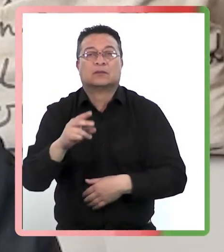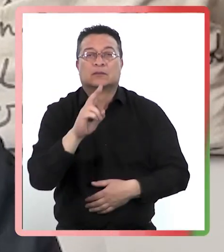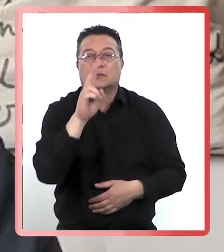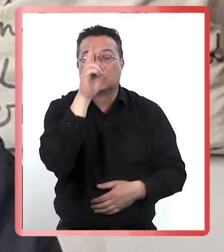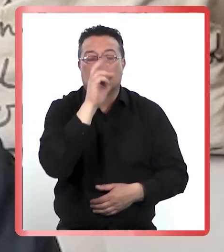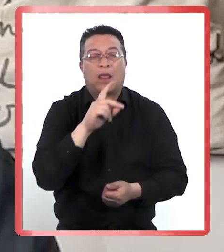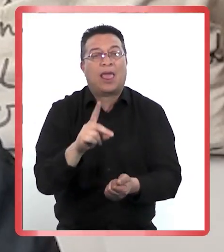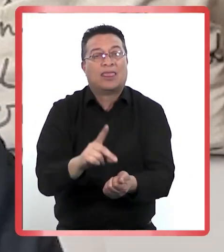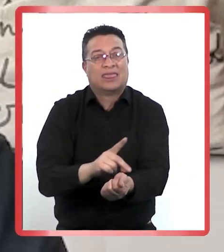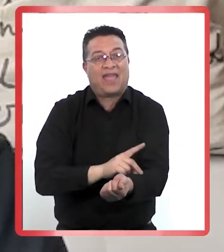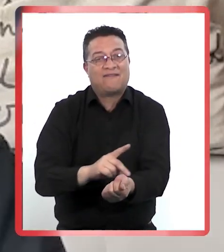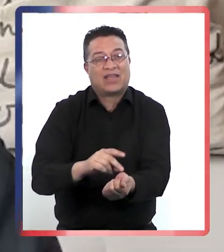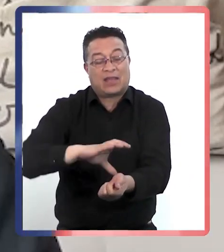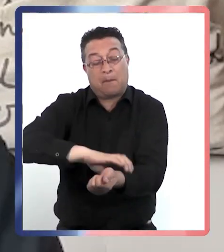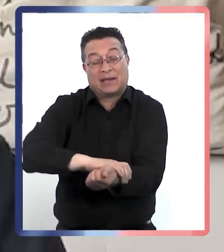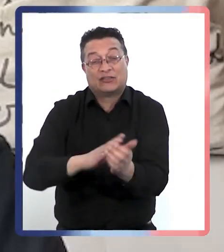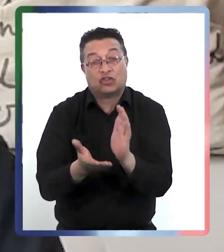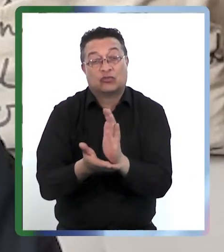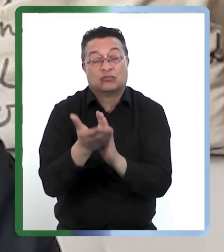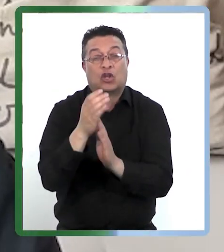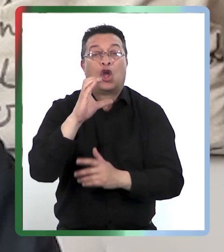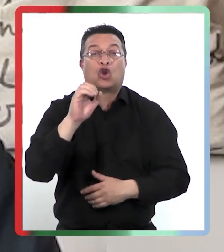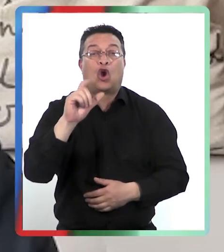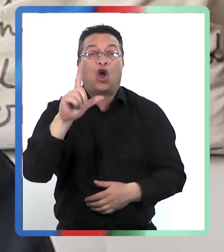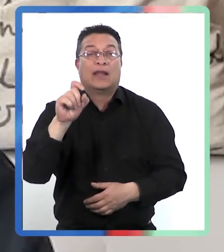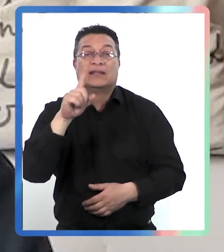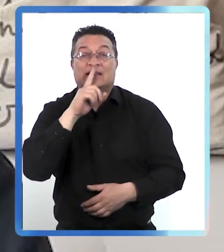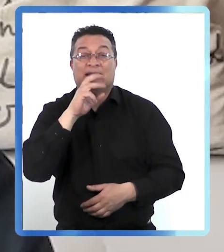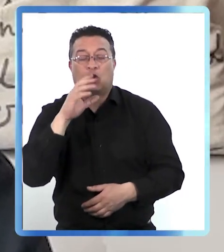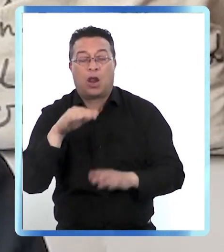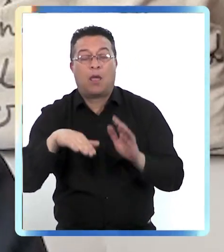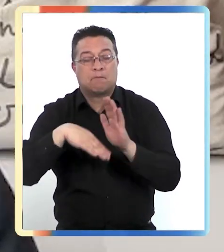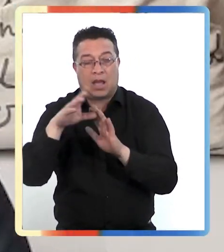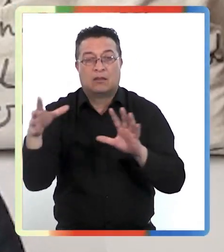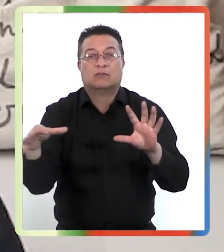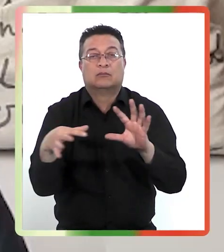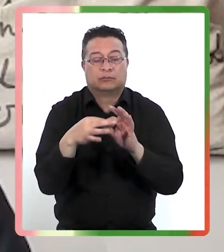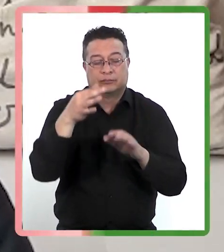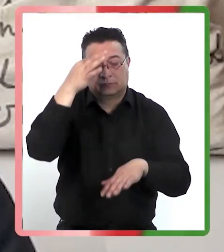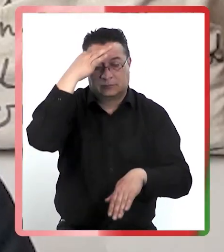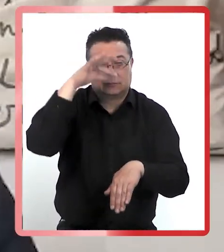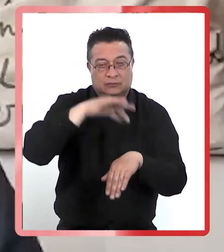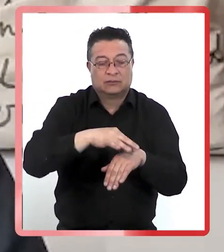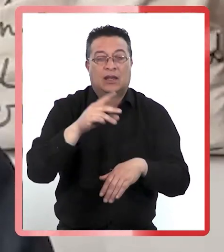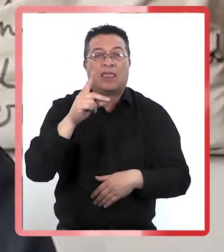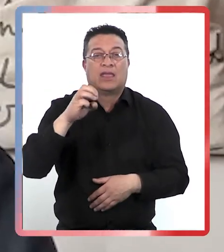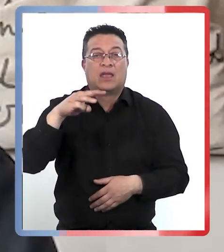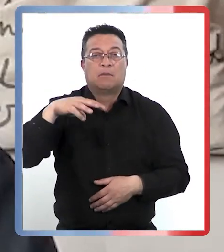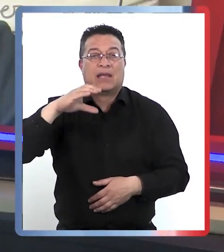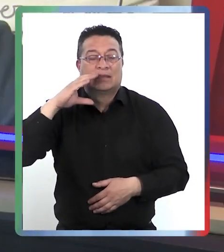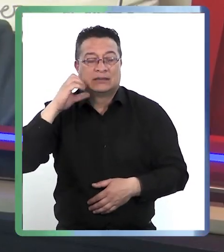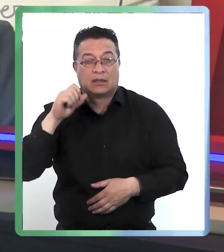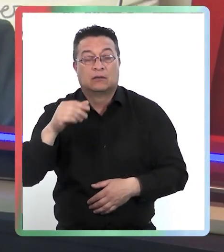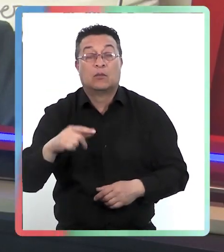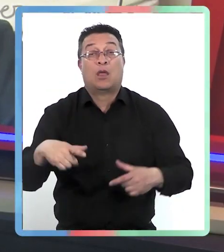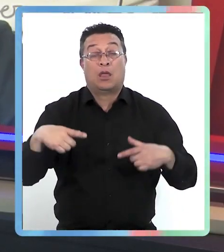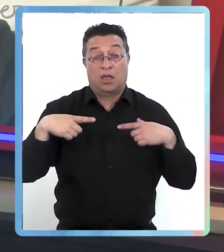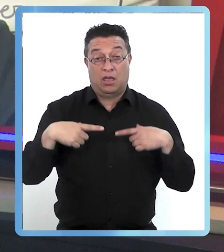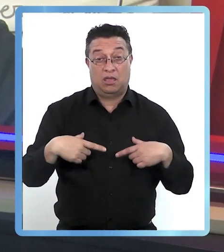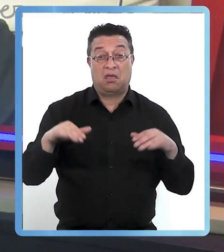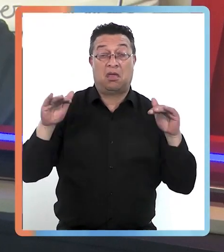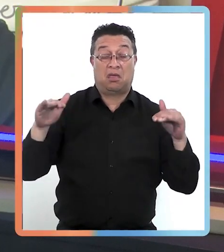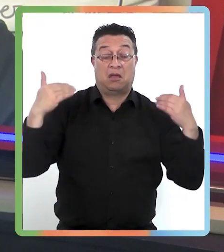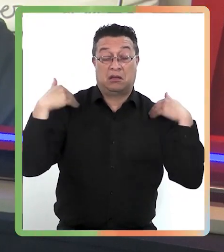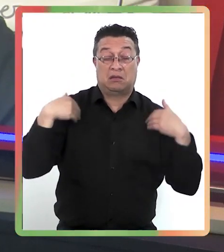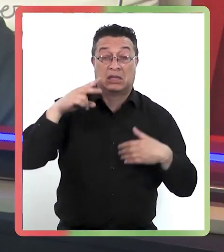como la diabetes, la hipertensión, el problema del colesterol, que se han asociado a un mayor riesgo de enfermedad de demencia. Ahora, el sedentarismo